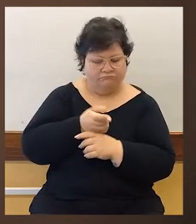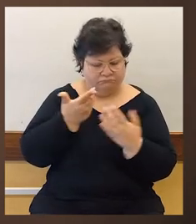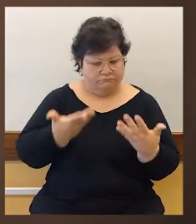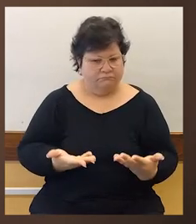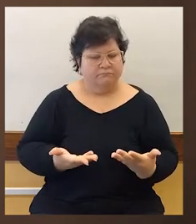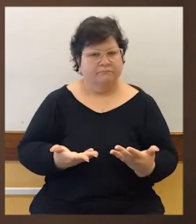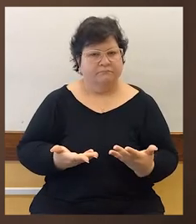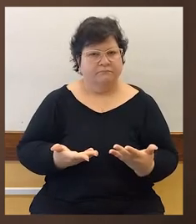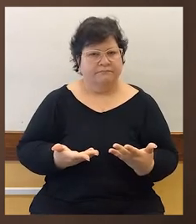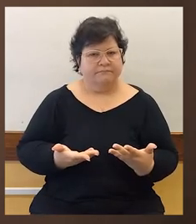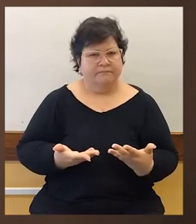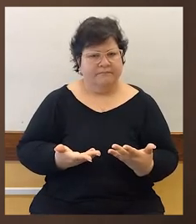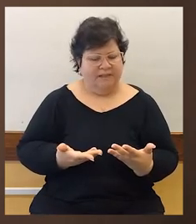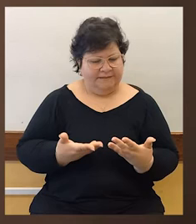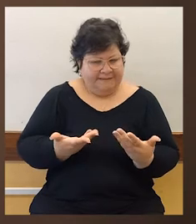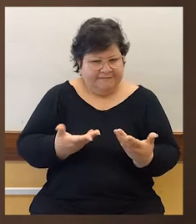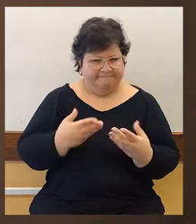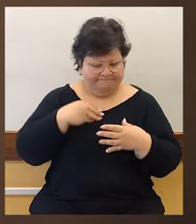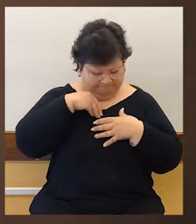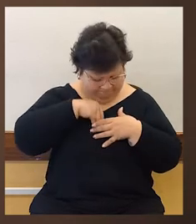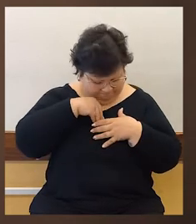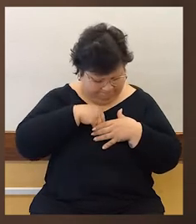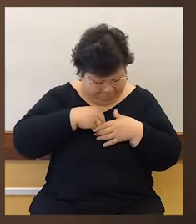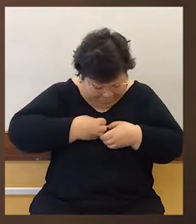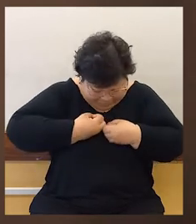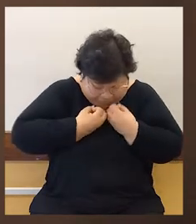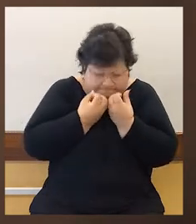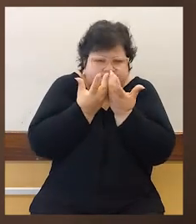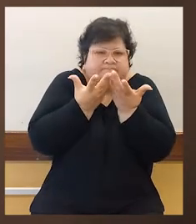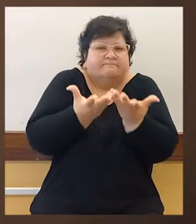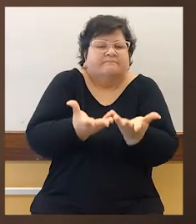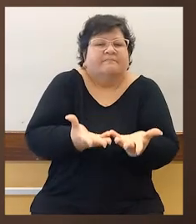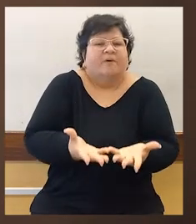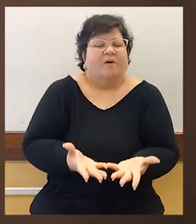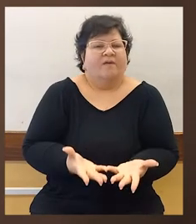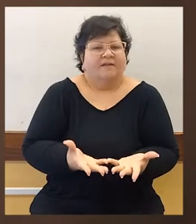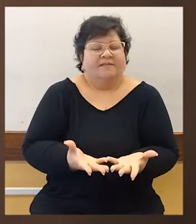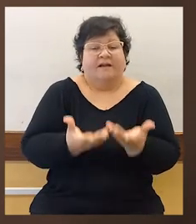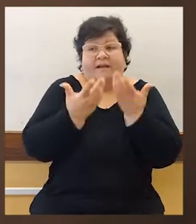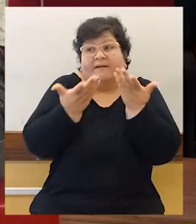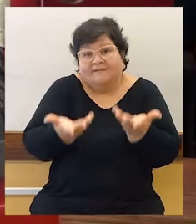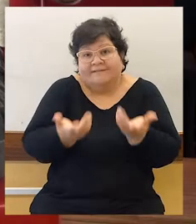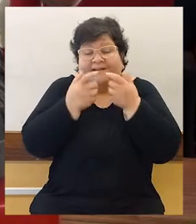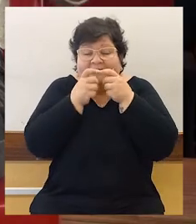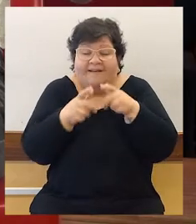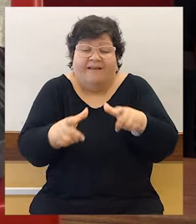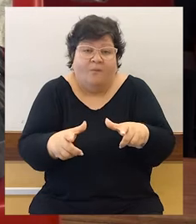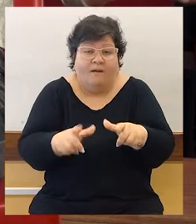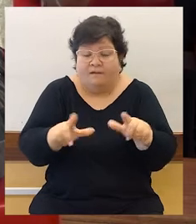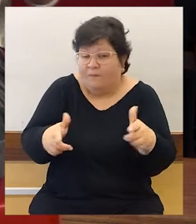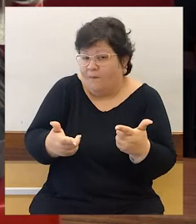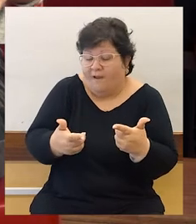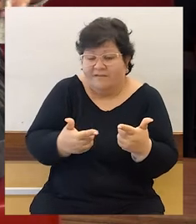un mundo sensible que a veces no encuentra voz capaz que en el lenguaje y sí en